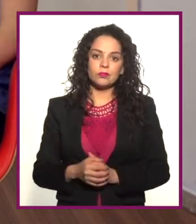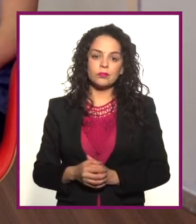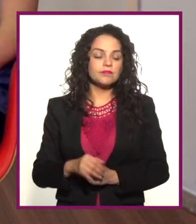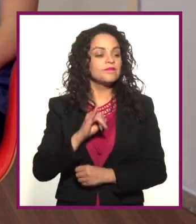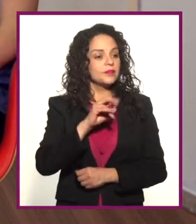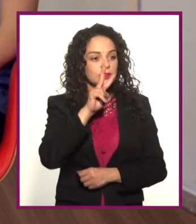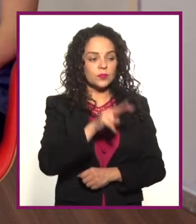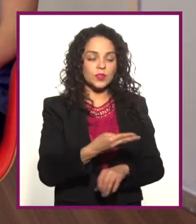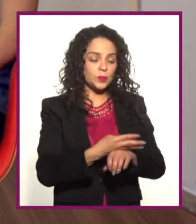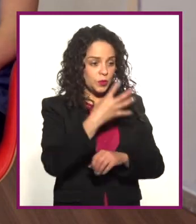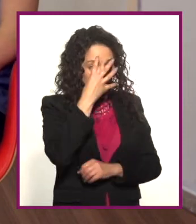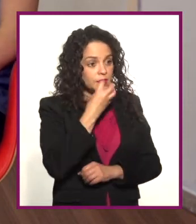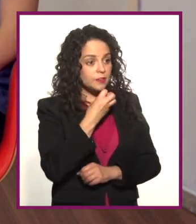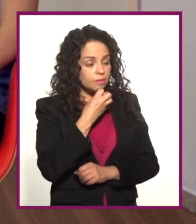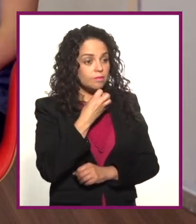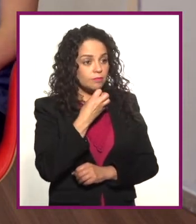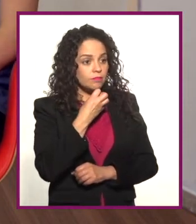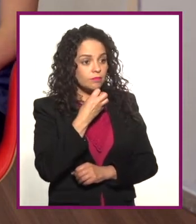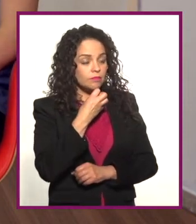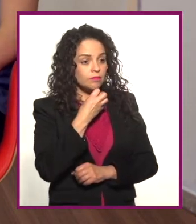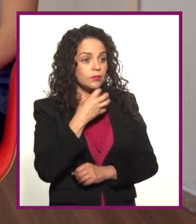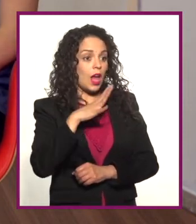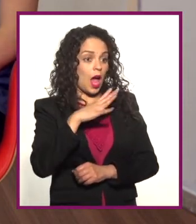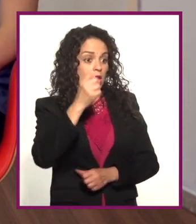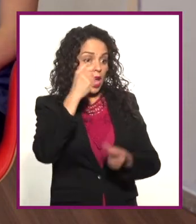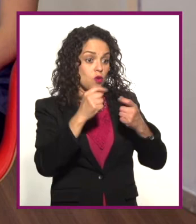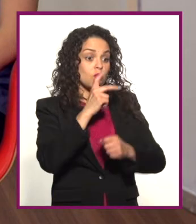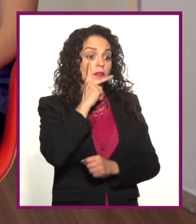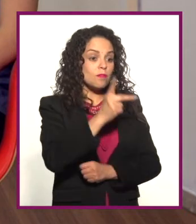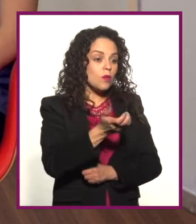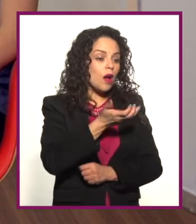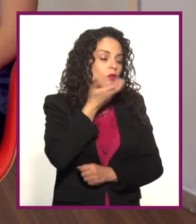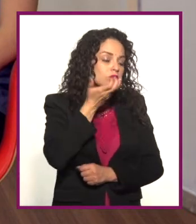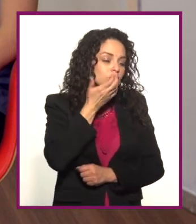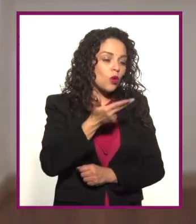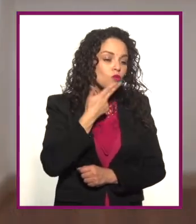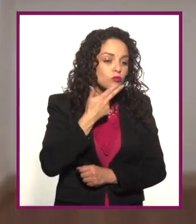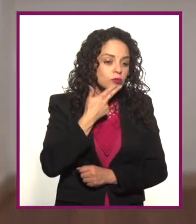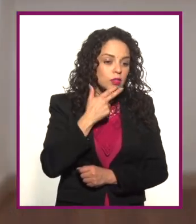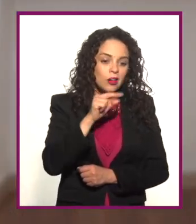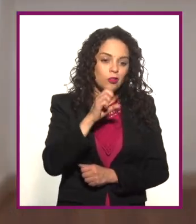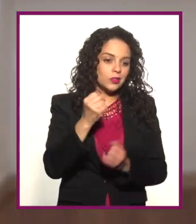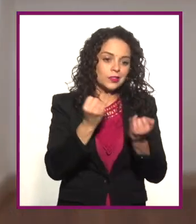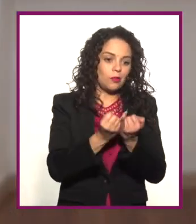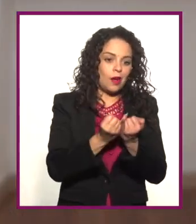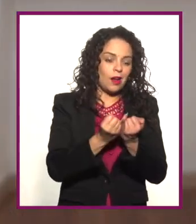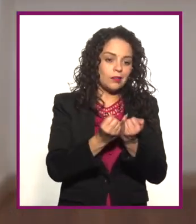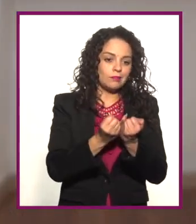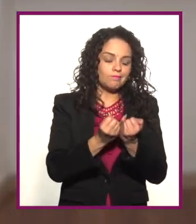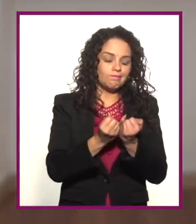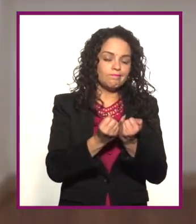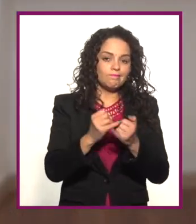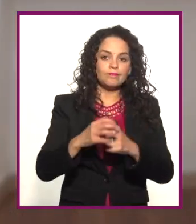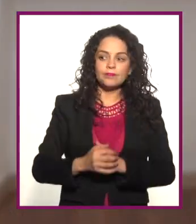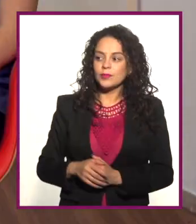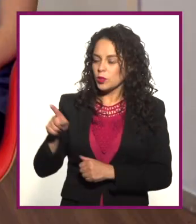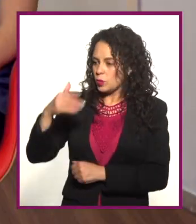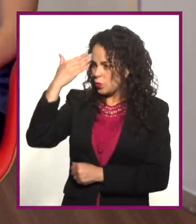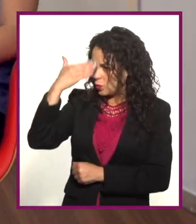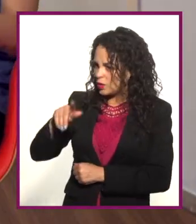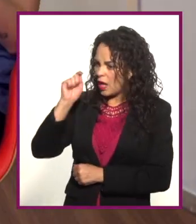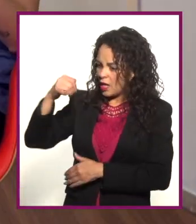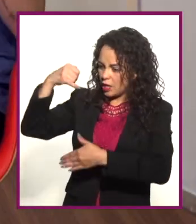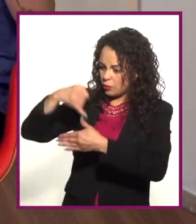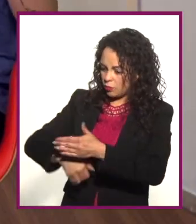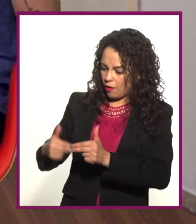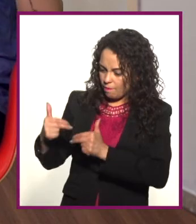desaparecer. Sí, es muy triste. Y aunque nos quedan algunas palabras de uso cotidiano, no es lo mismo.